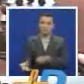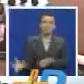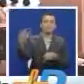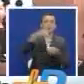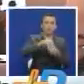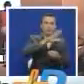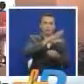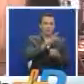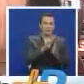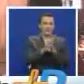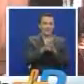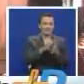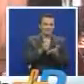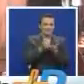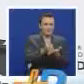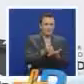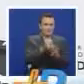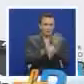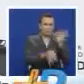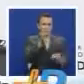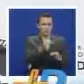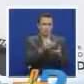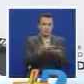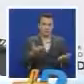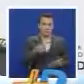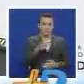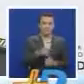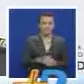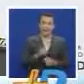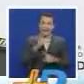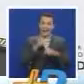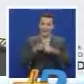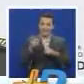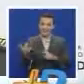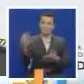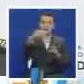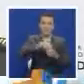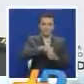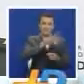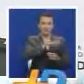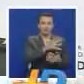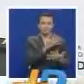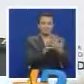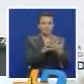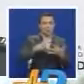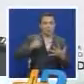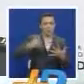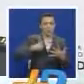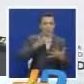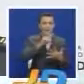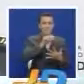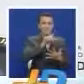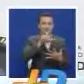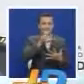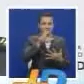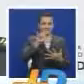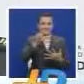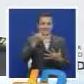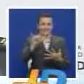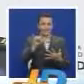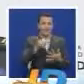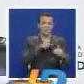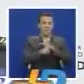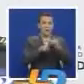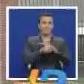adolescencia, donde es procesado y judicializado. Se había evadido en dos ocasiones del centro de reclusión de menores del Valle de Lili,